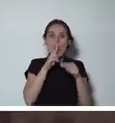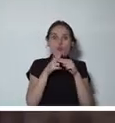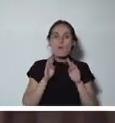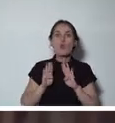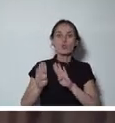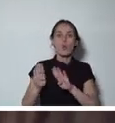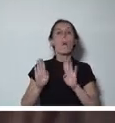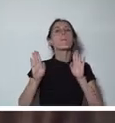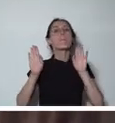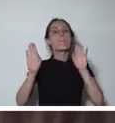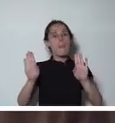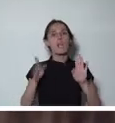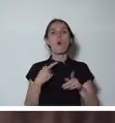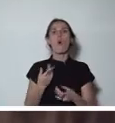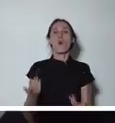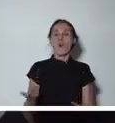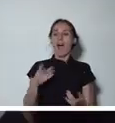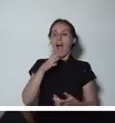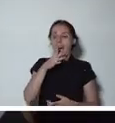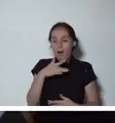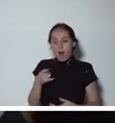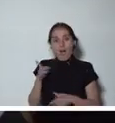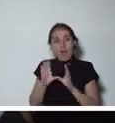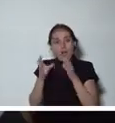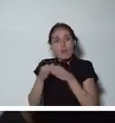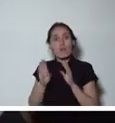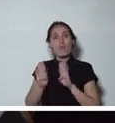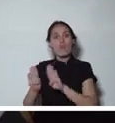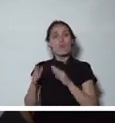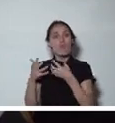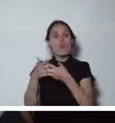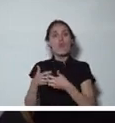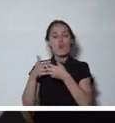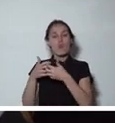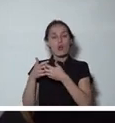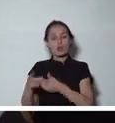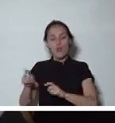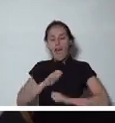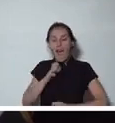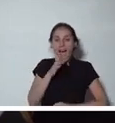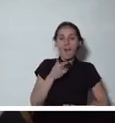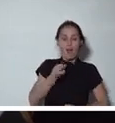otros puedan hoy disfrutar de esos derechos que hicieron posible que